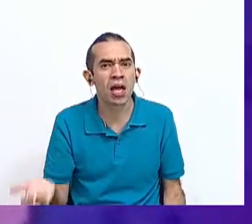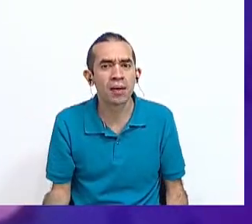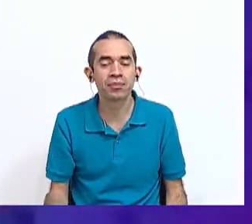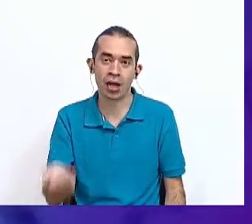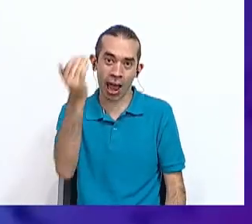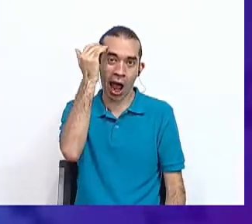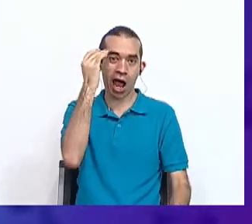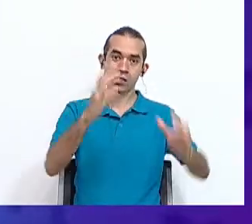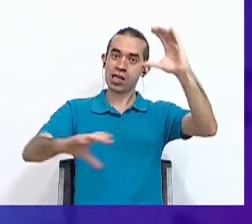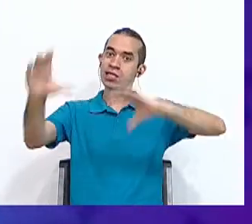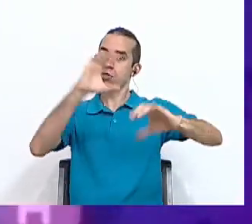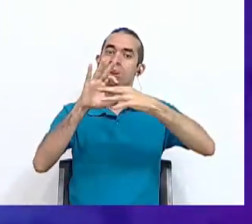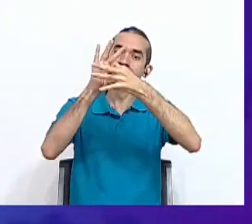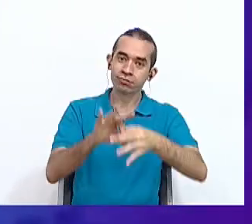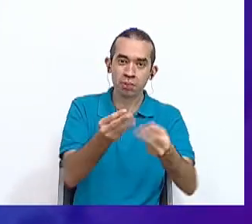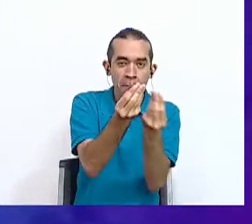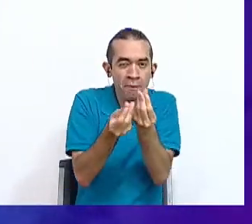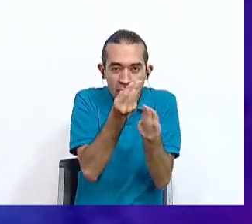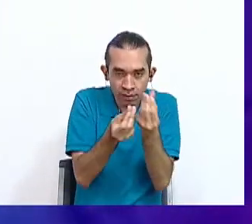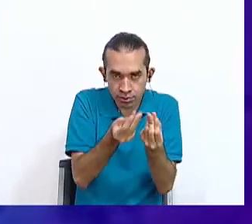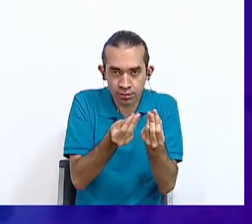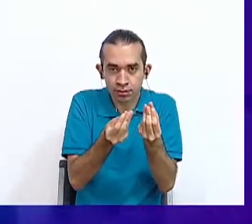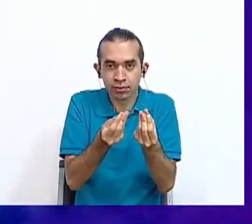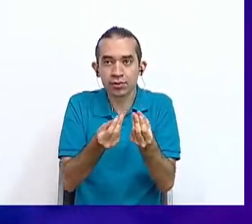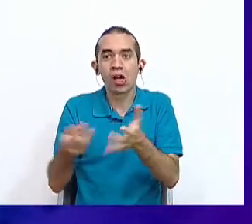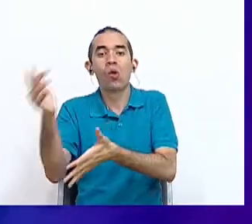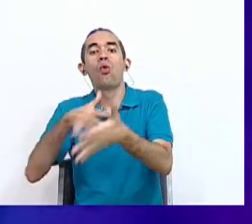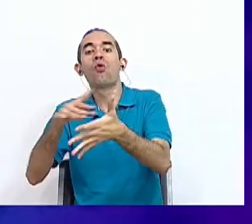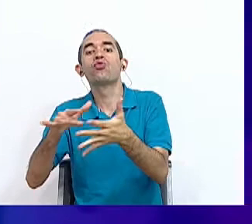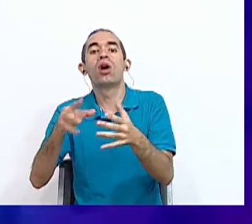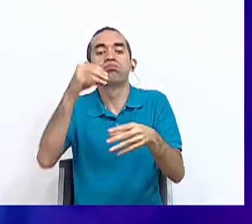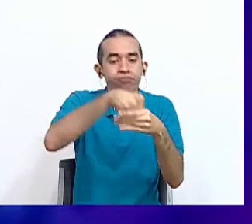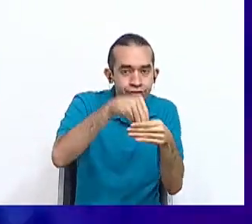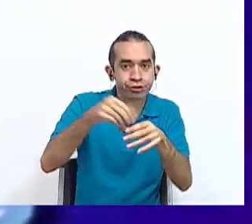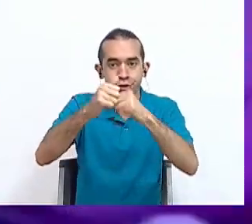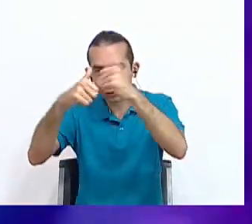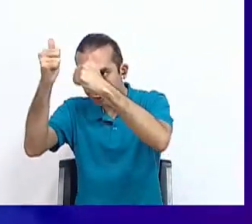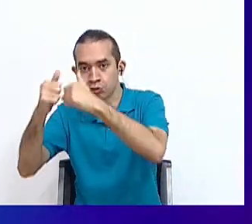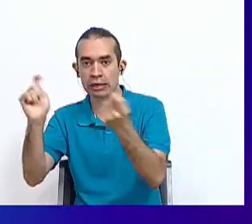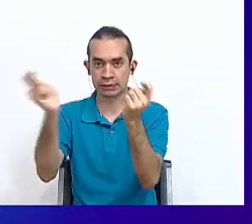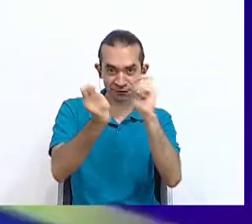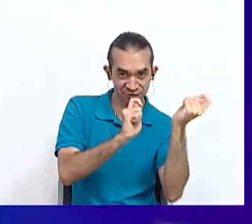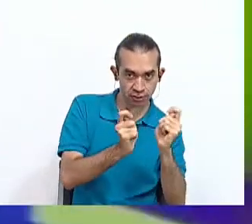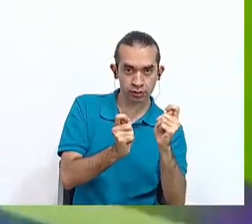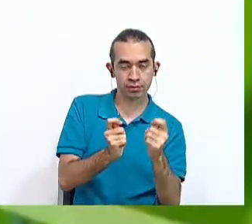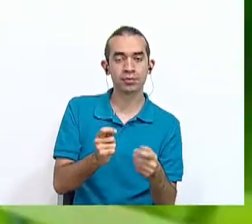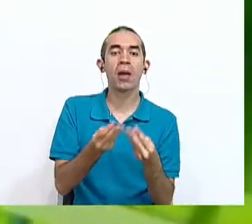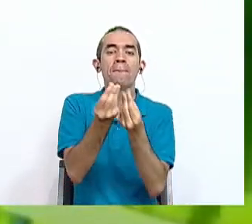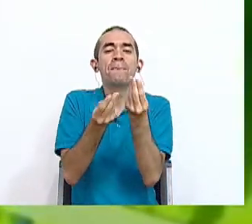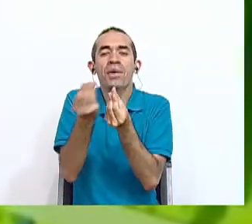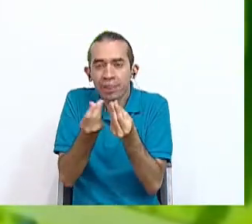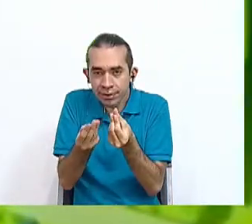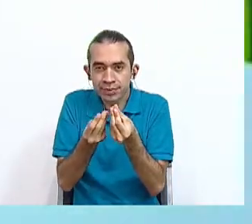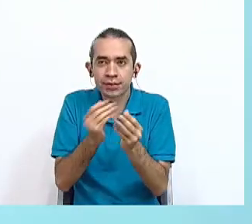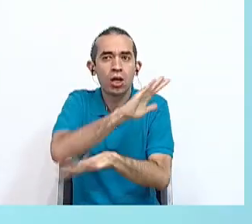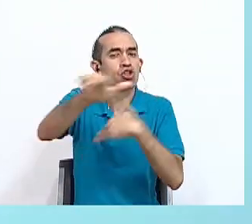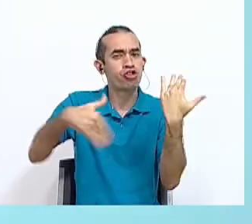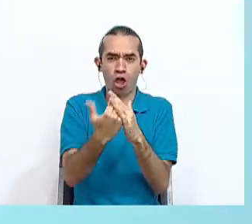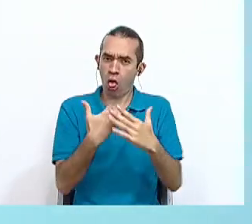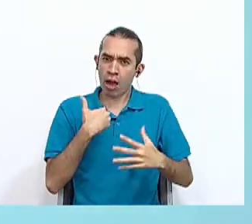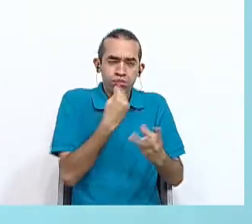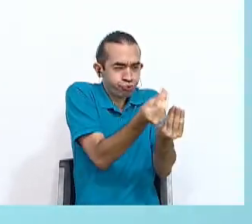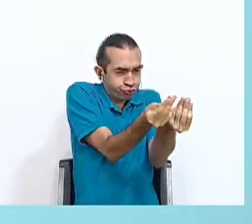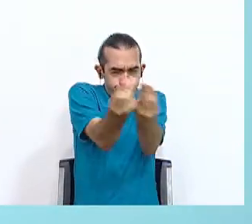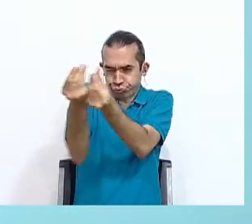la ciencia de la materia y estudia su composición, estructura y transformaciones. La materia está en todo lo que te